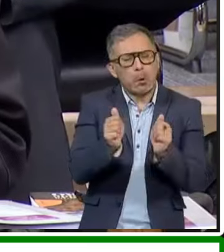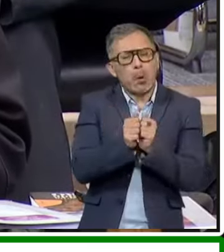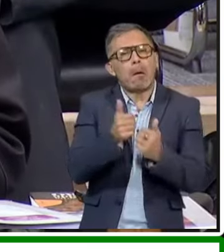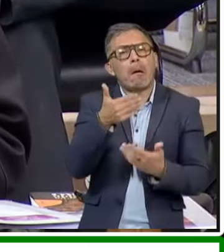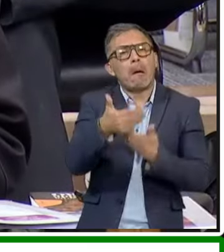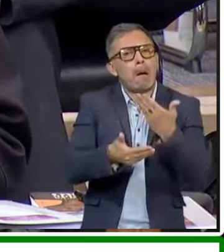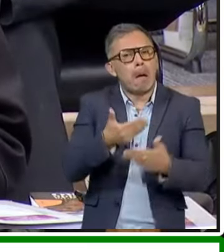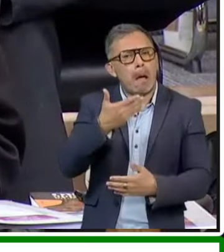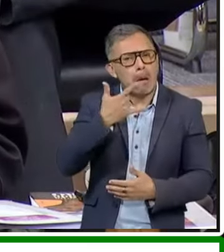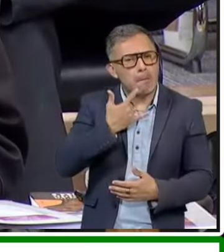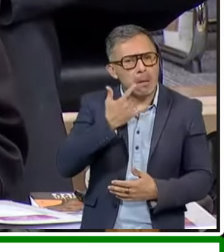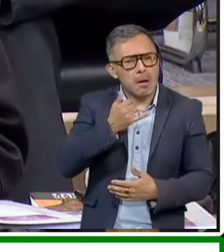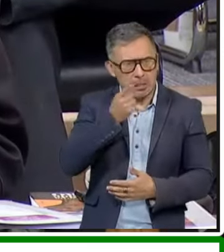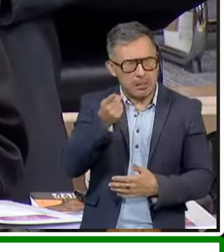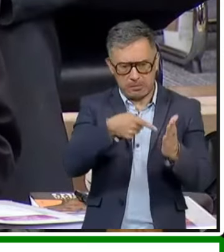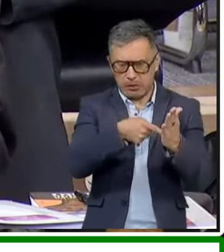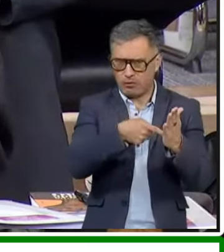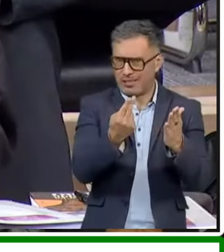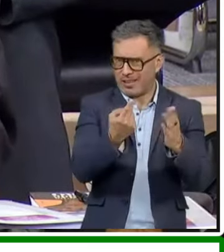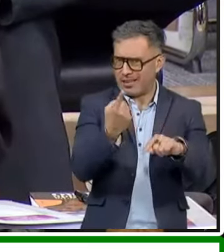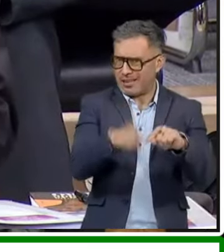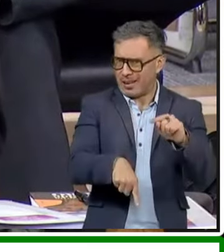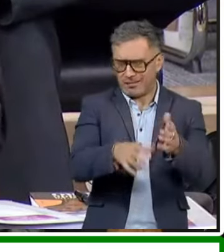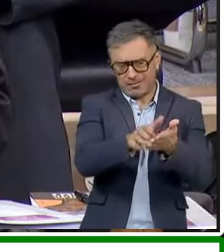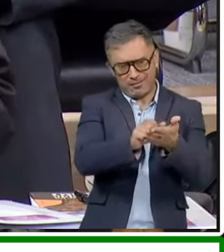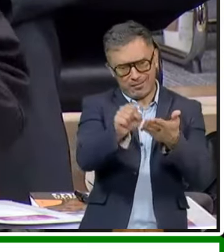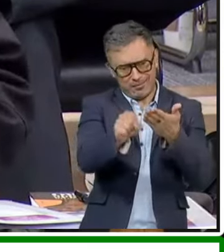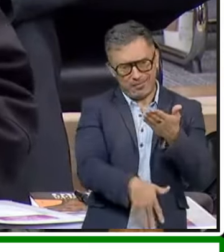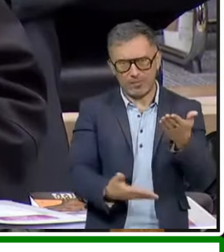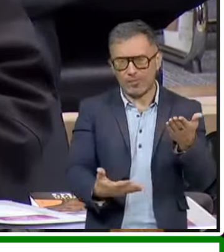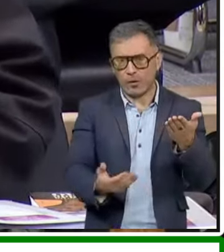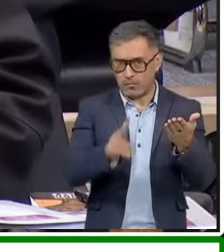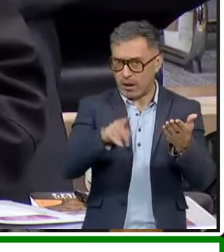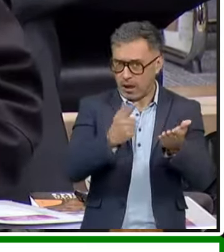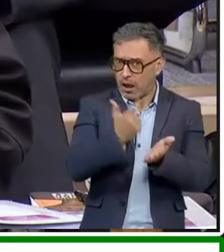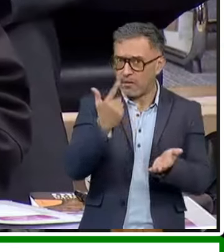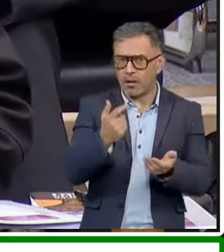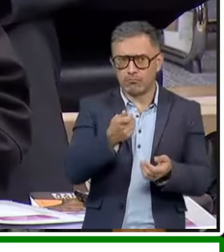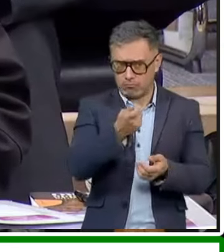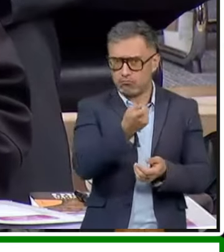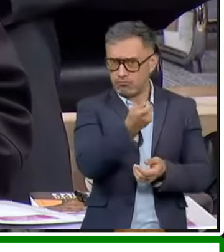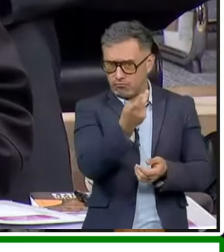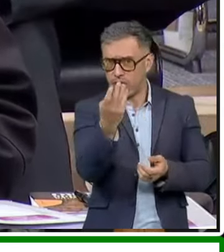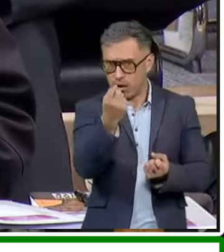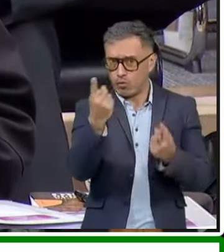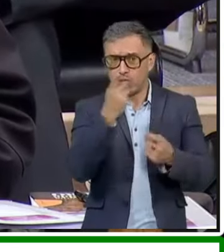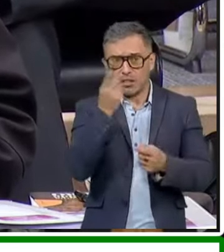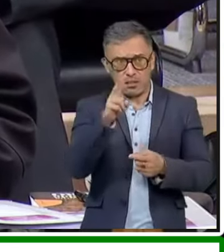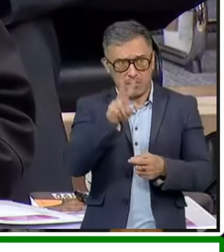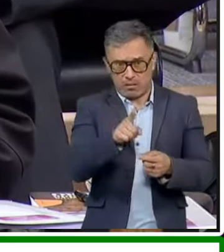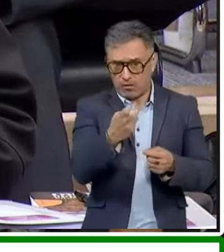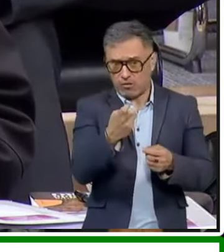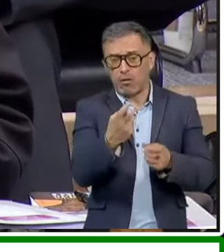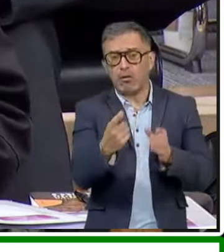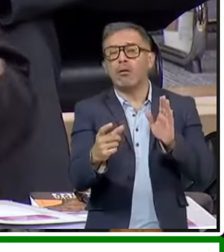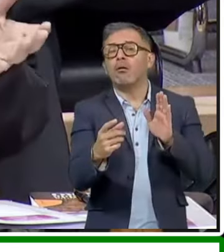esto debería retirarse. Pues que es un hecho grave, aquí hubo varias expresiones sobre la gravedad, es un hecho inédito,